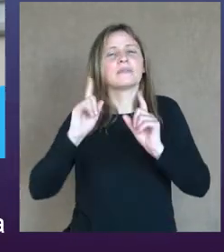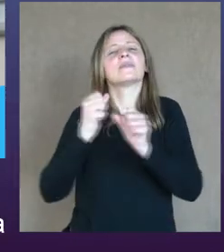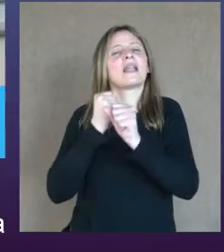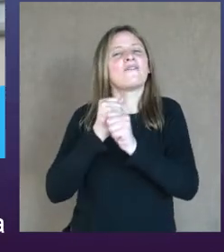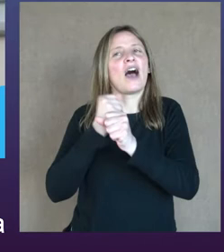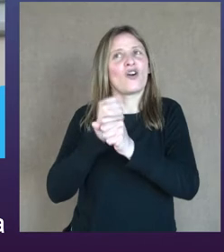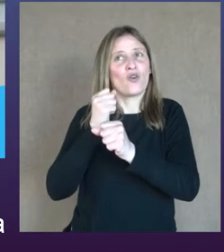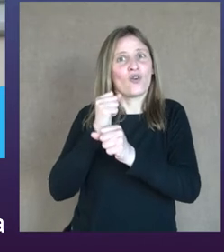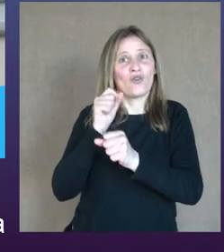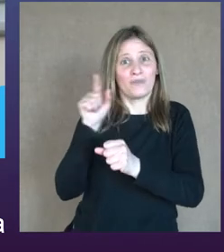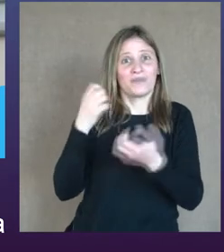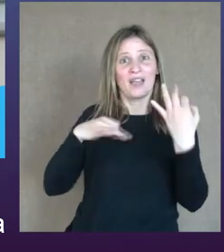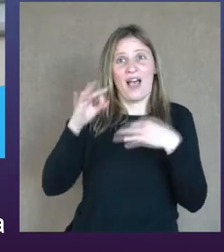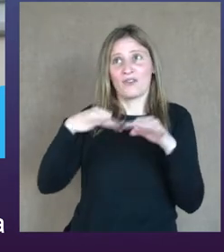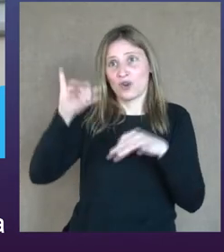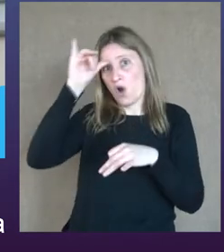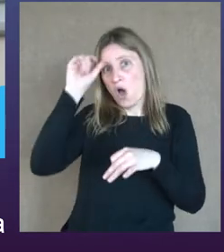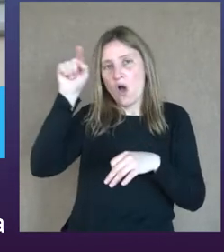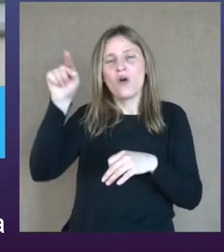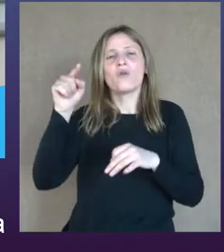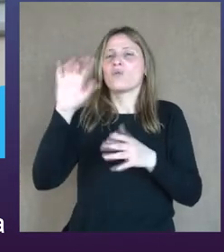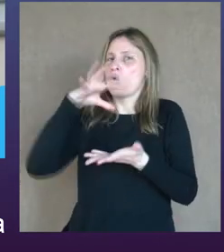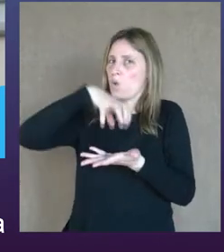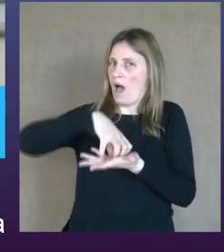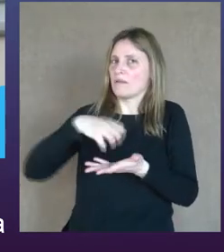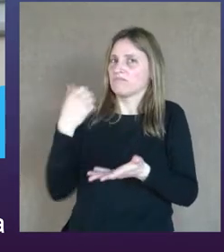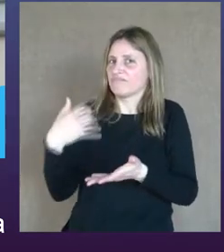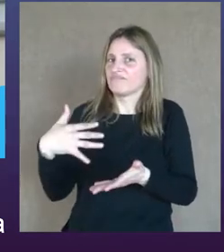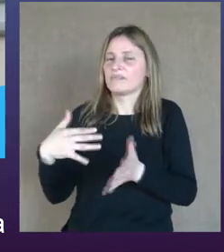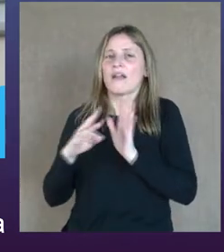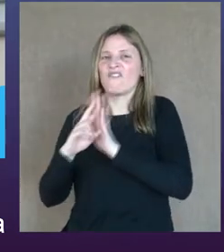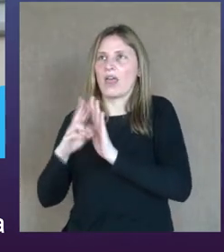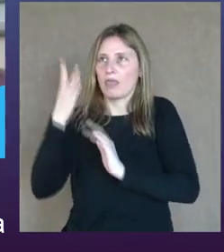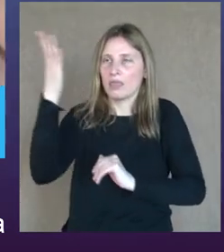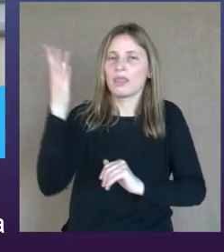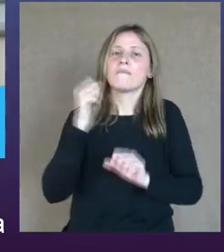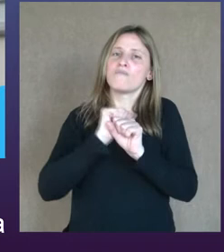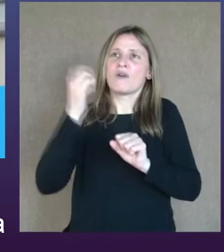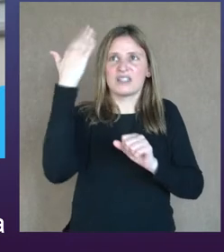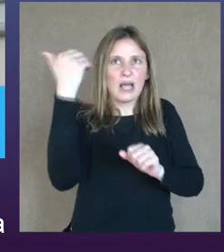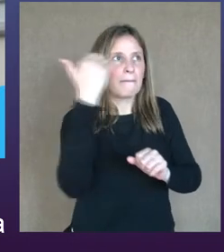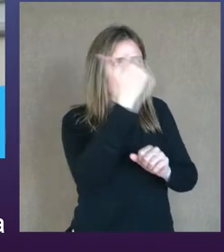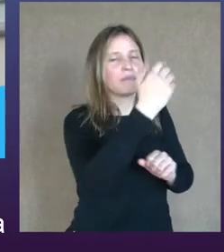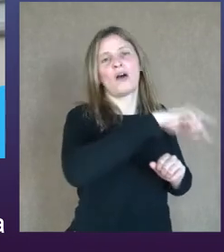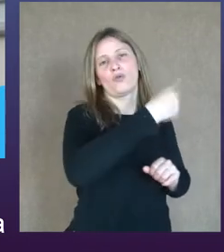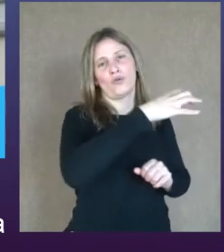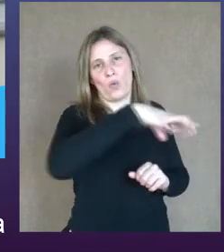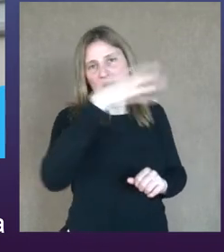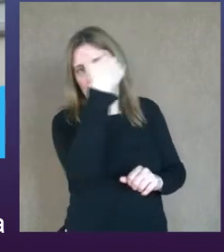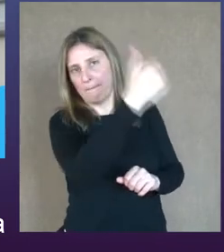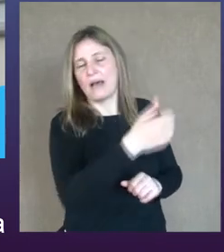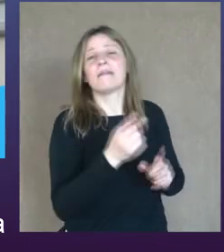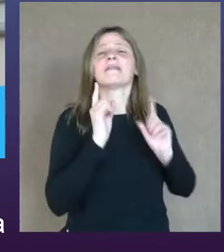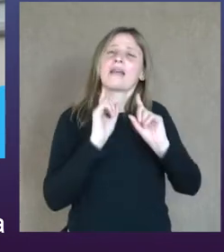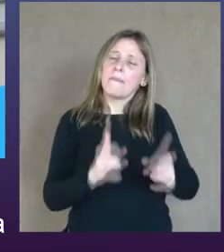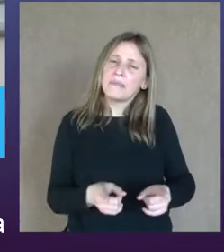Teatro Colón, que es un lugar de referencia, y entonces, bueno, gracias a eso me pudieron llamar de otros lugares. Otro tema también